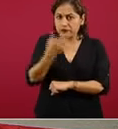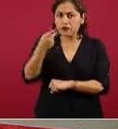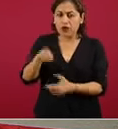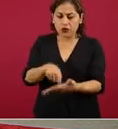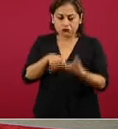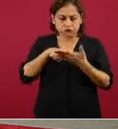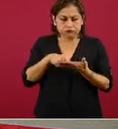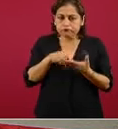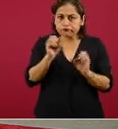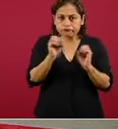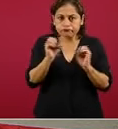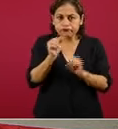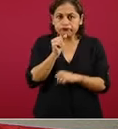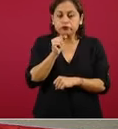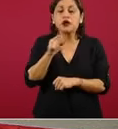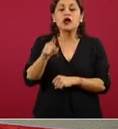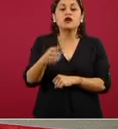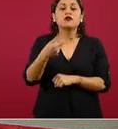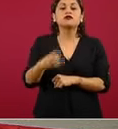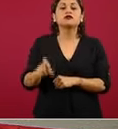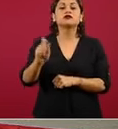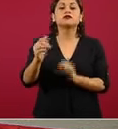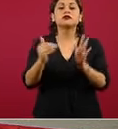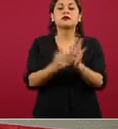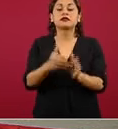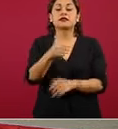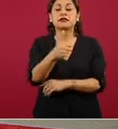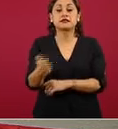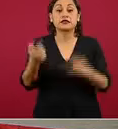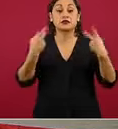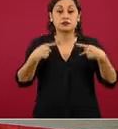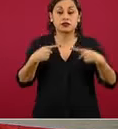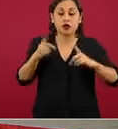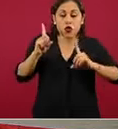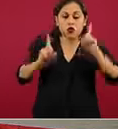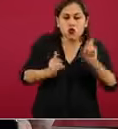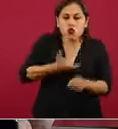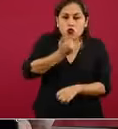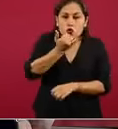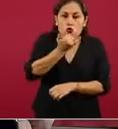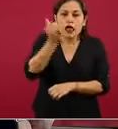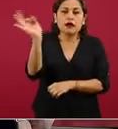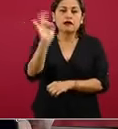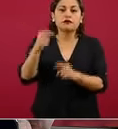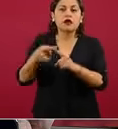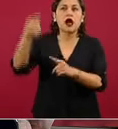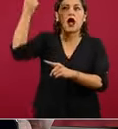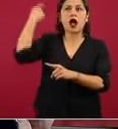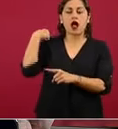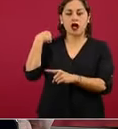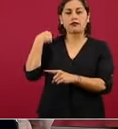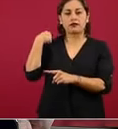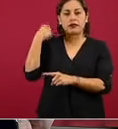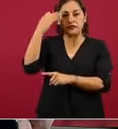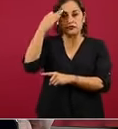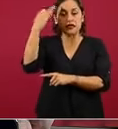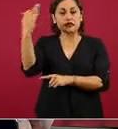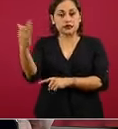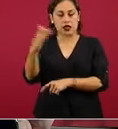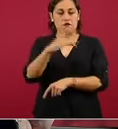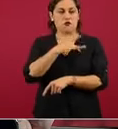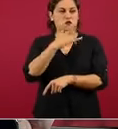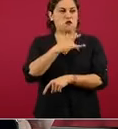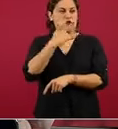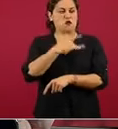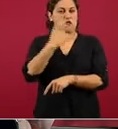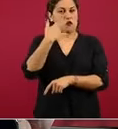Tenemos 220,600 sospechosos que sí tenían o tuvieron el cuadro de sintomático, un